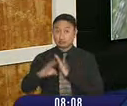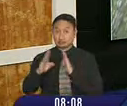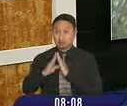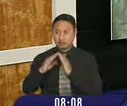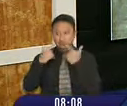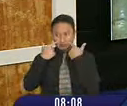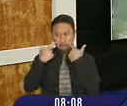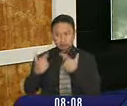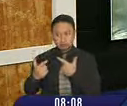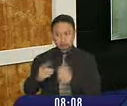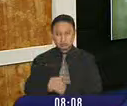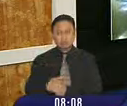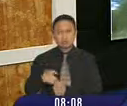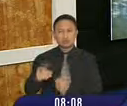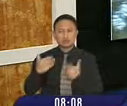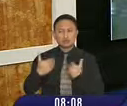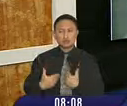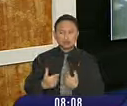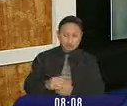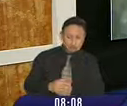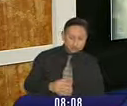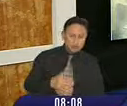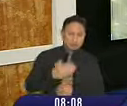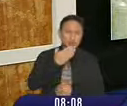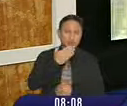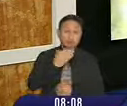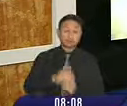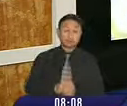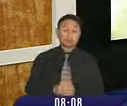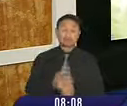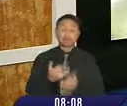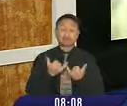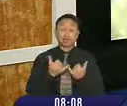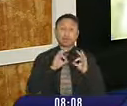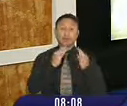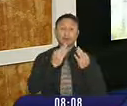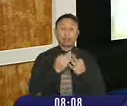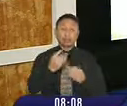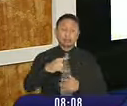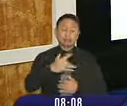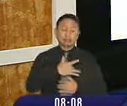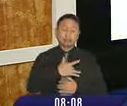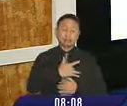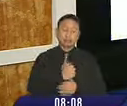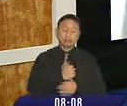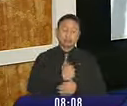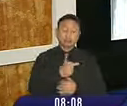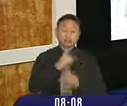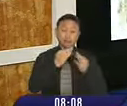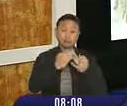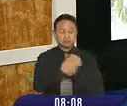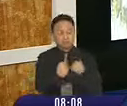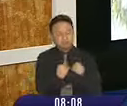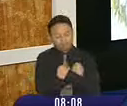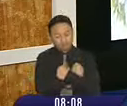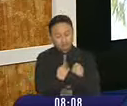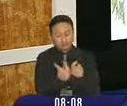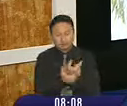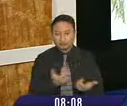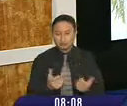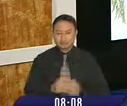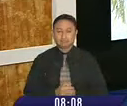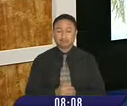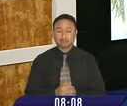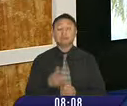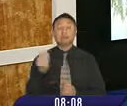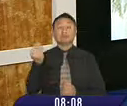mirar los comportamientos de los muchachos. Hoy una familia está sufriendo, al cual le mandamos un abrazo grande, porque no sabemos quién es este